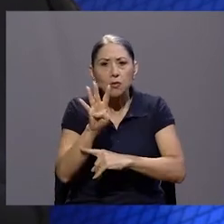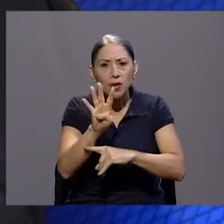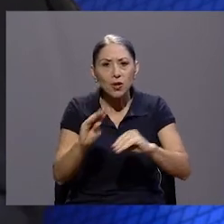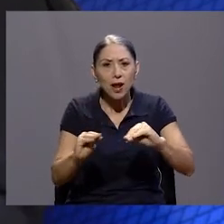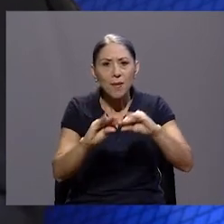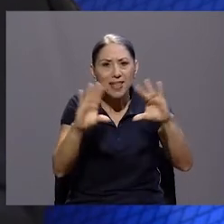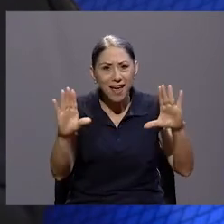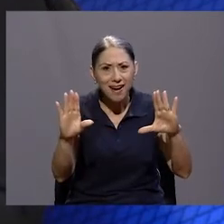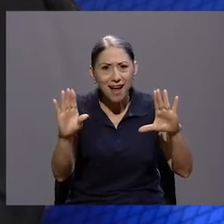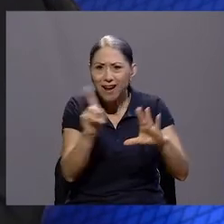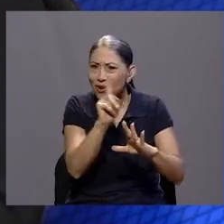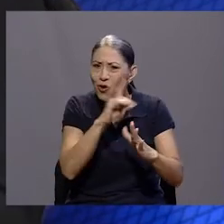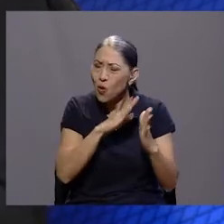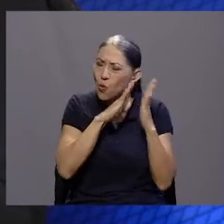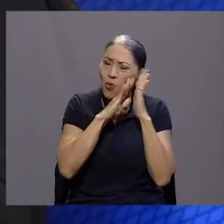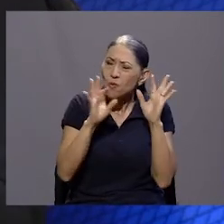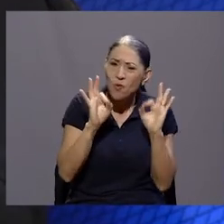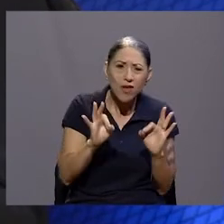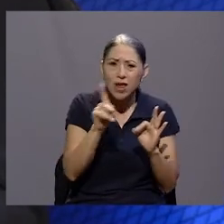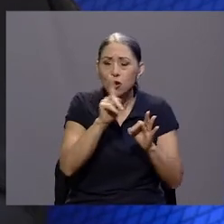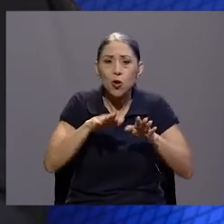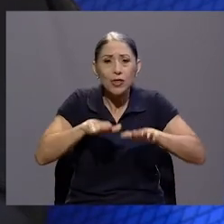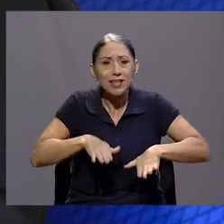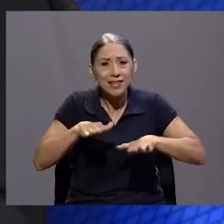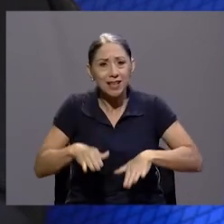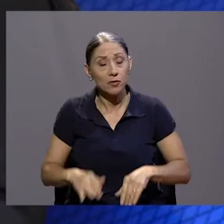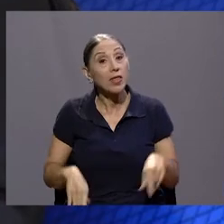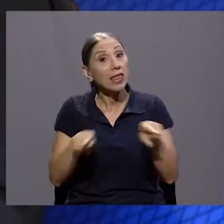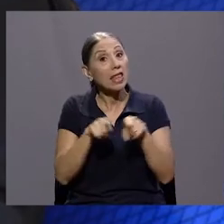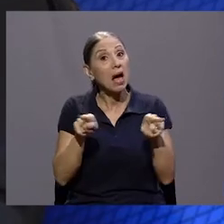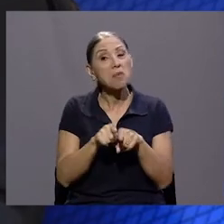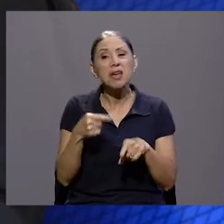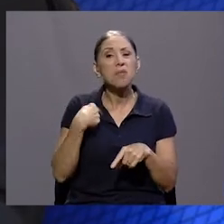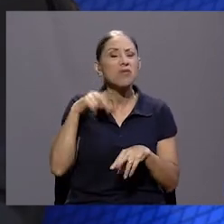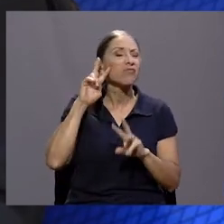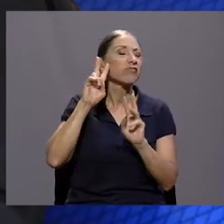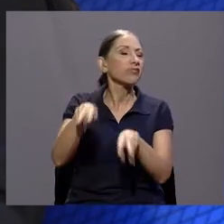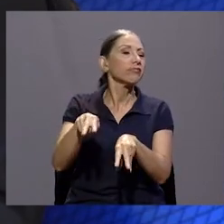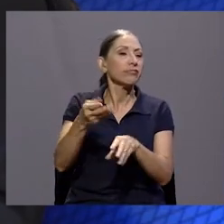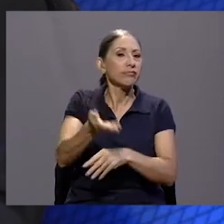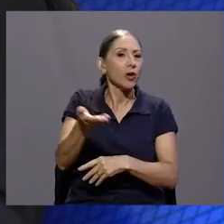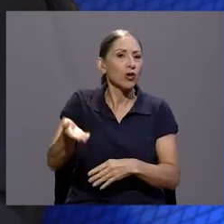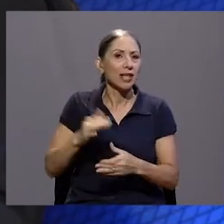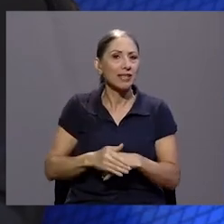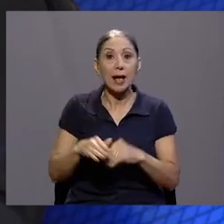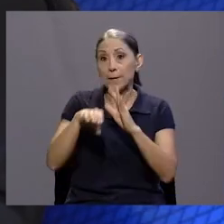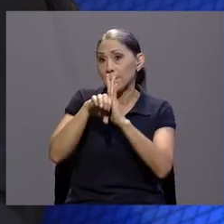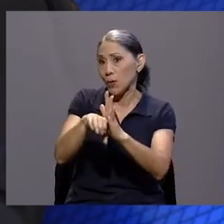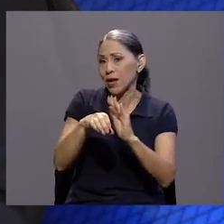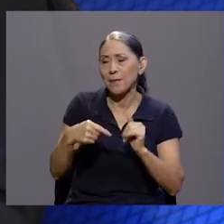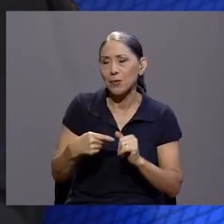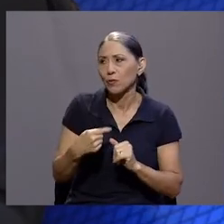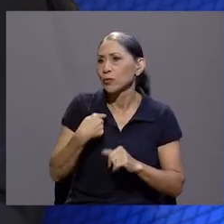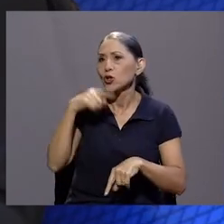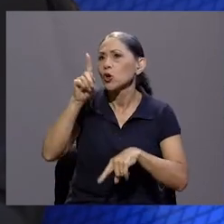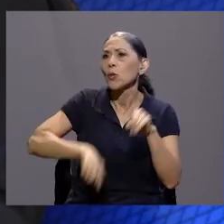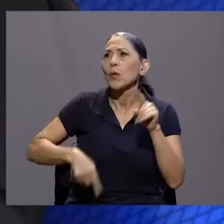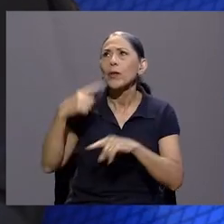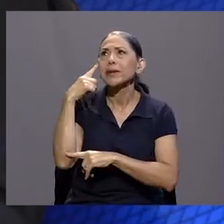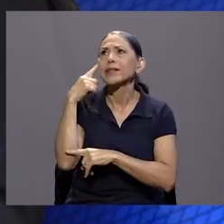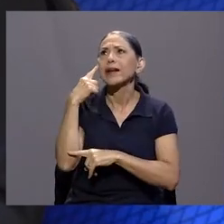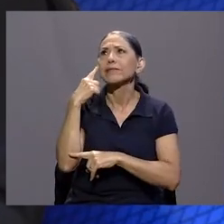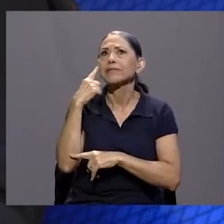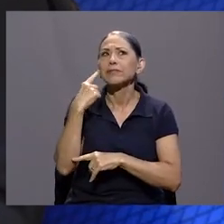porque no descanso cuando también yo pierdo interés en las cosas que no puedo decir bueno paso y llorando todo el día para pensar en una depresión